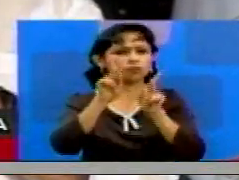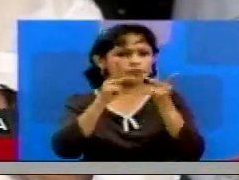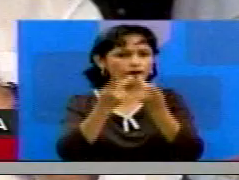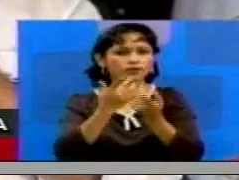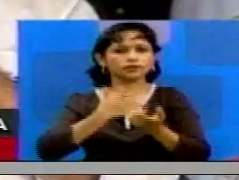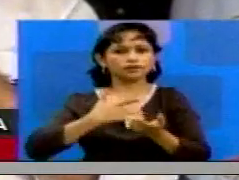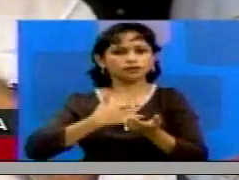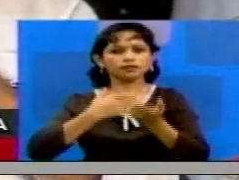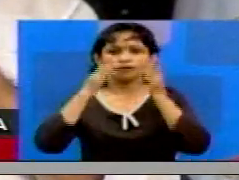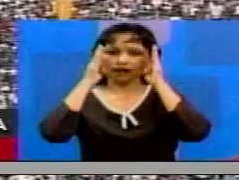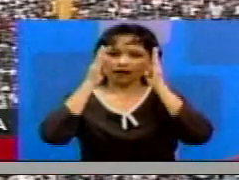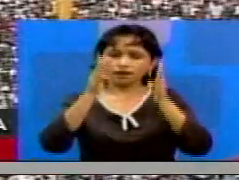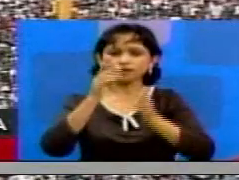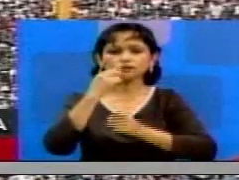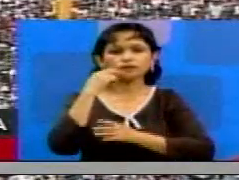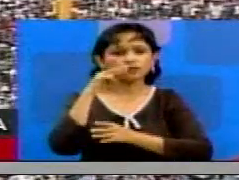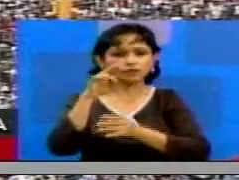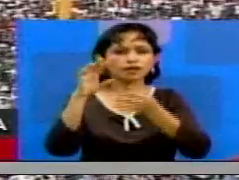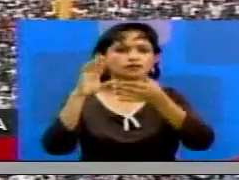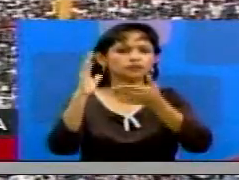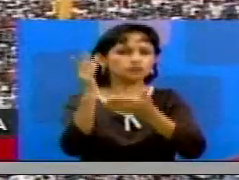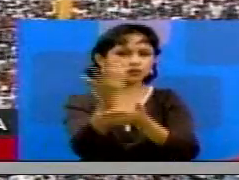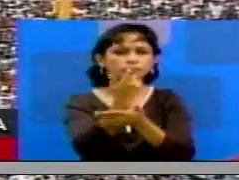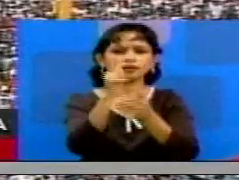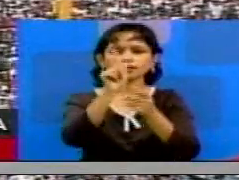acto en cadena de radio y televisión.